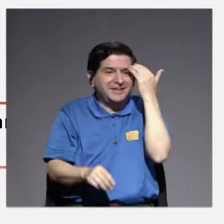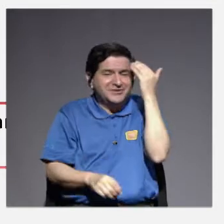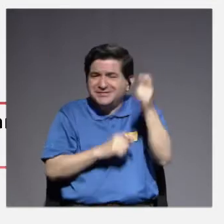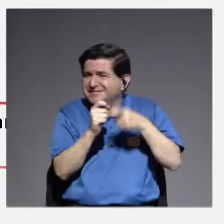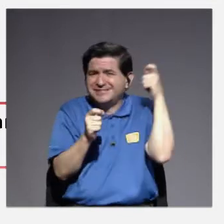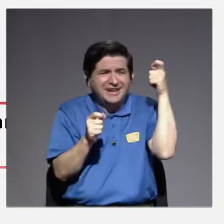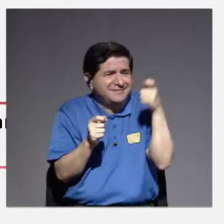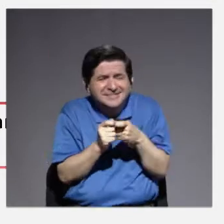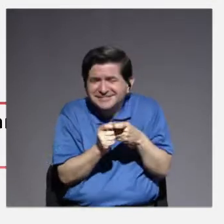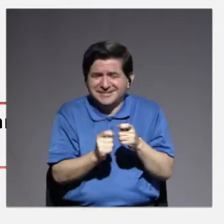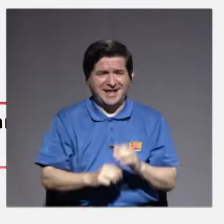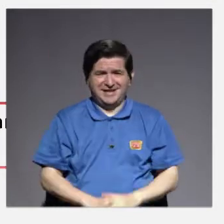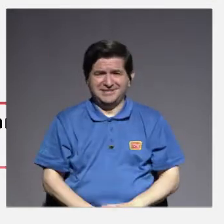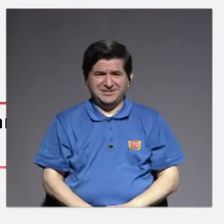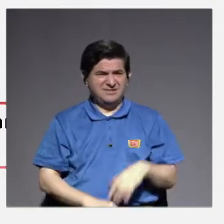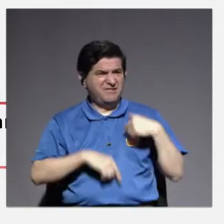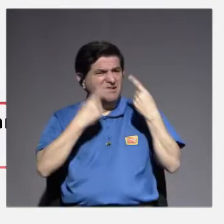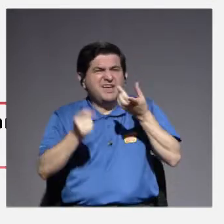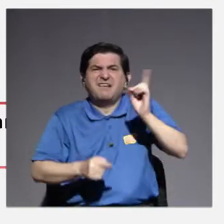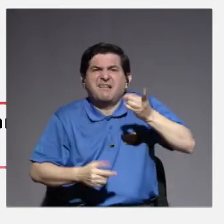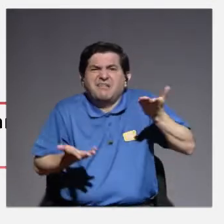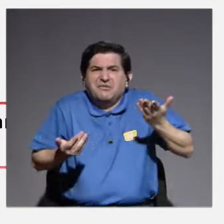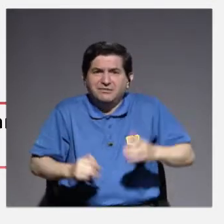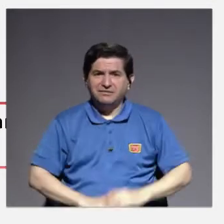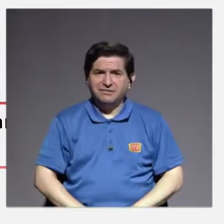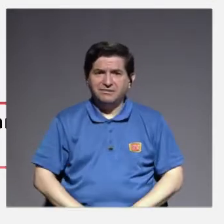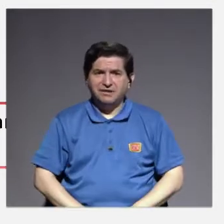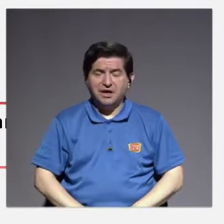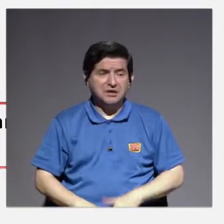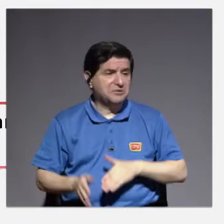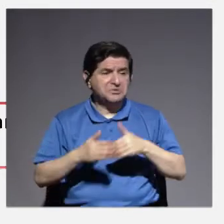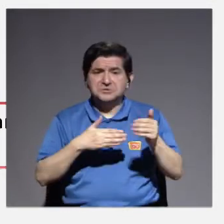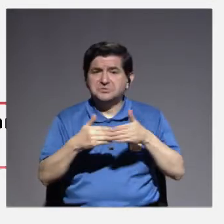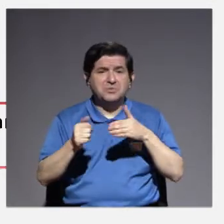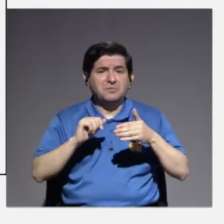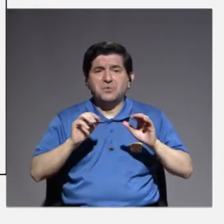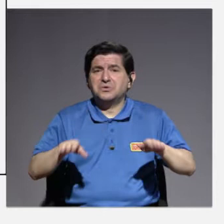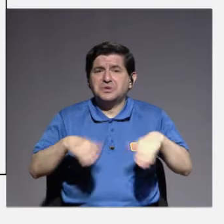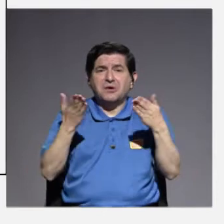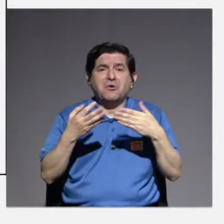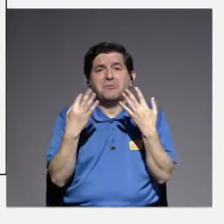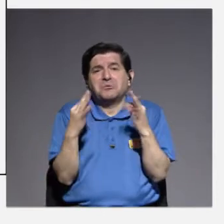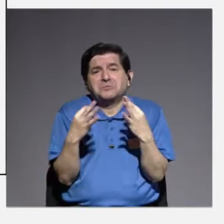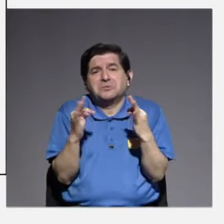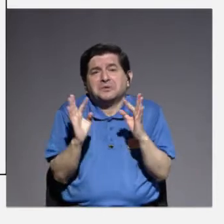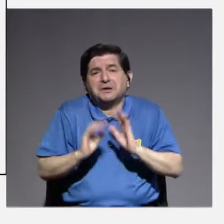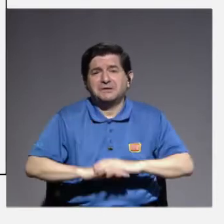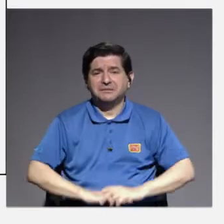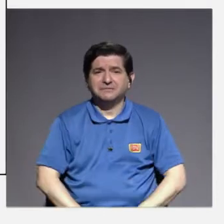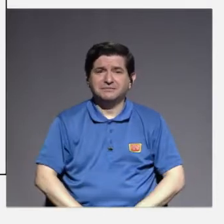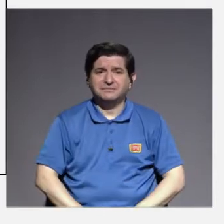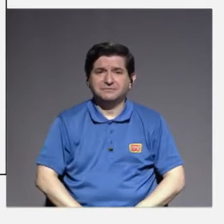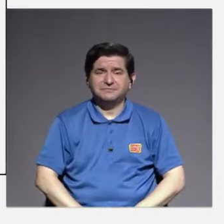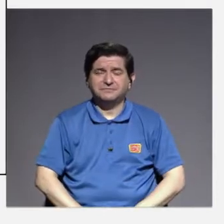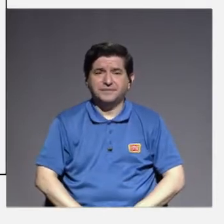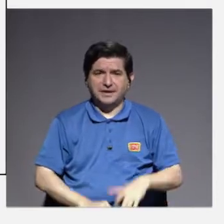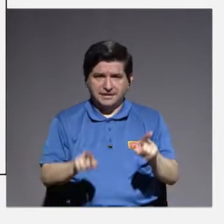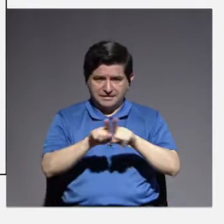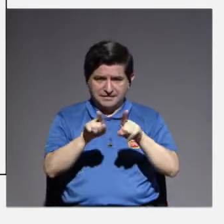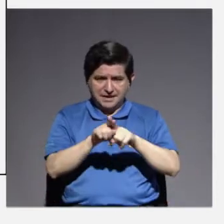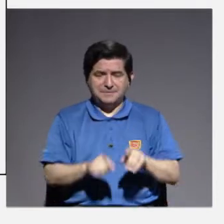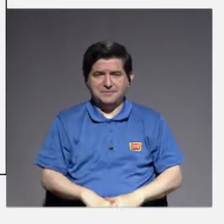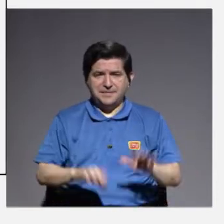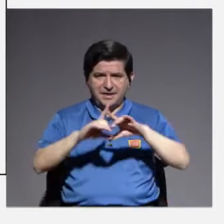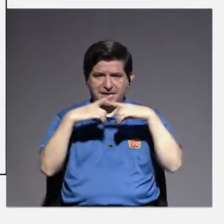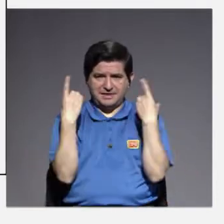claridad en muchos casos a dónde se va. Entonces cualquier bus nos lleva. Además tenemos departamentos